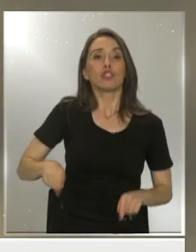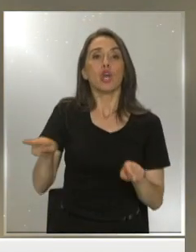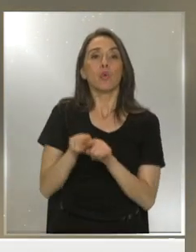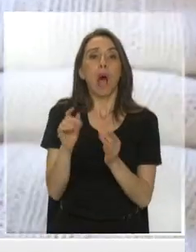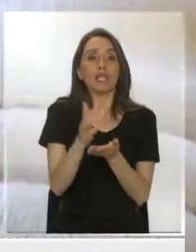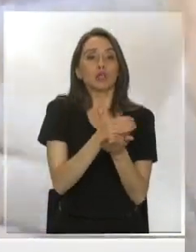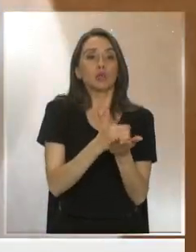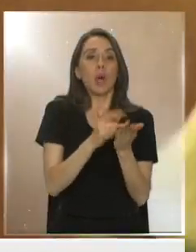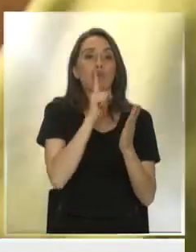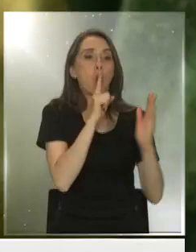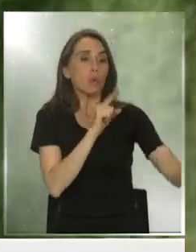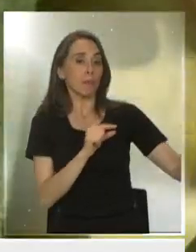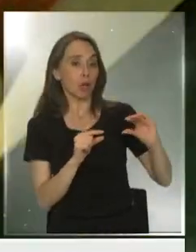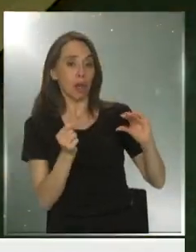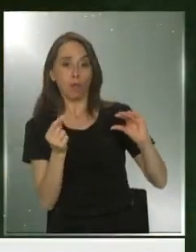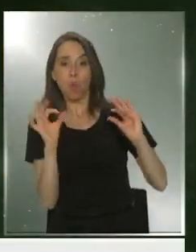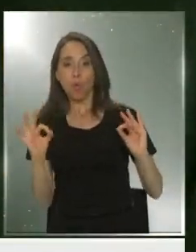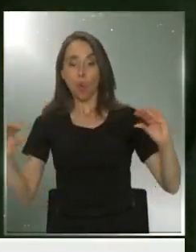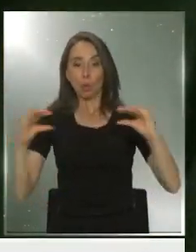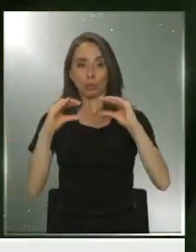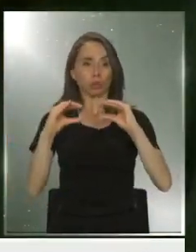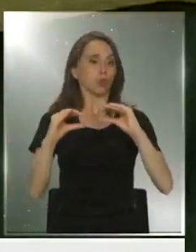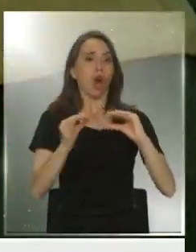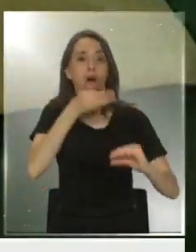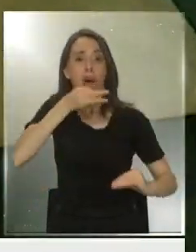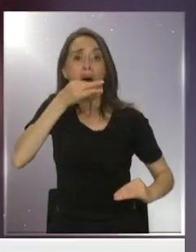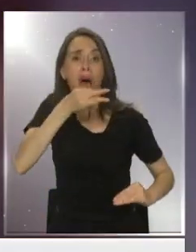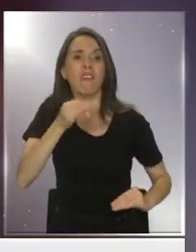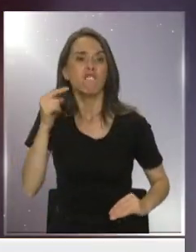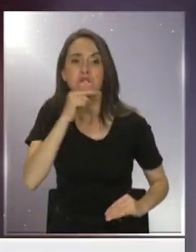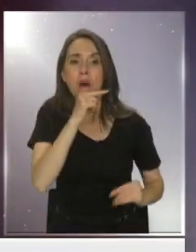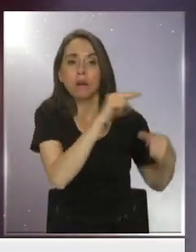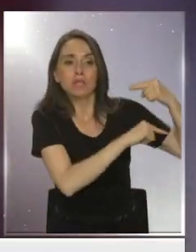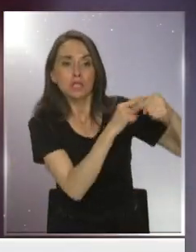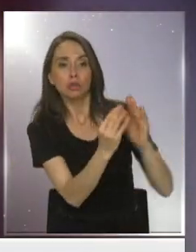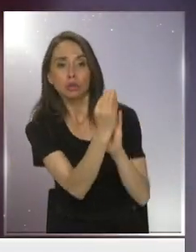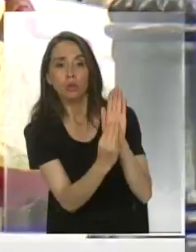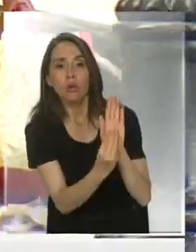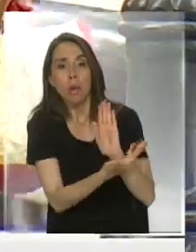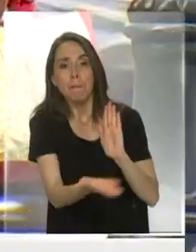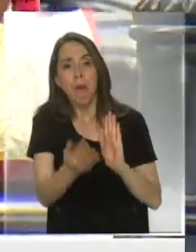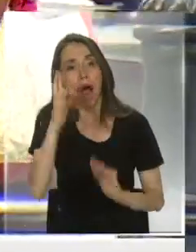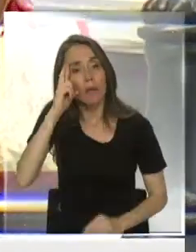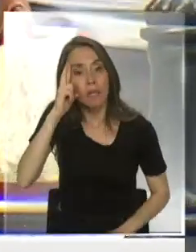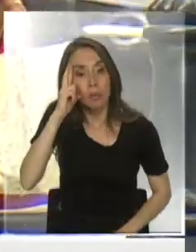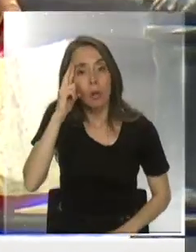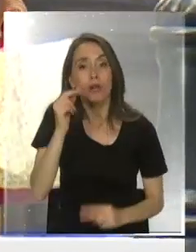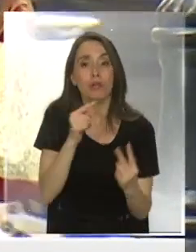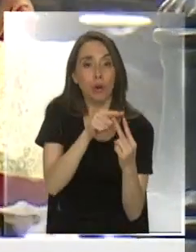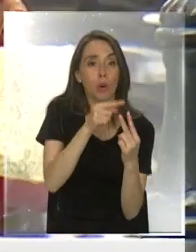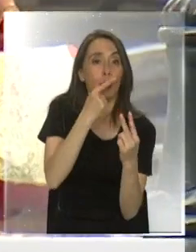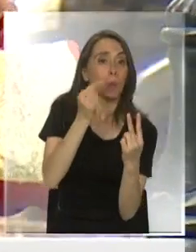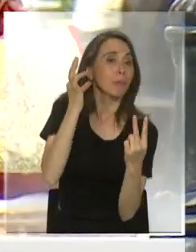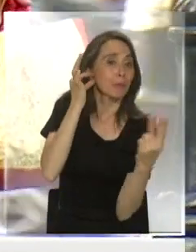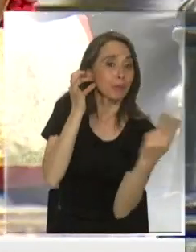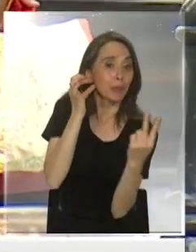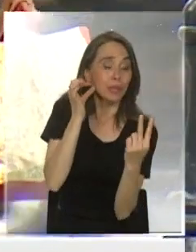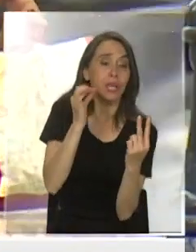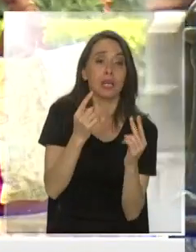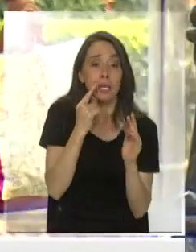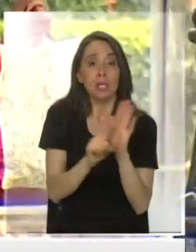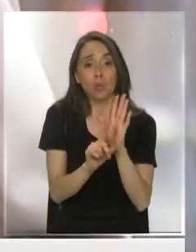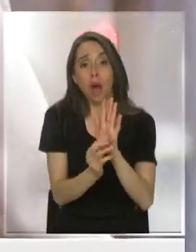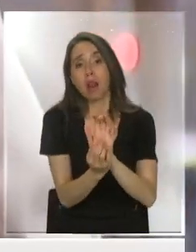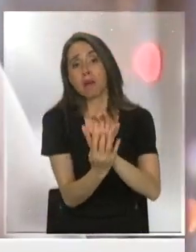sueldos. Claramente, eso es historia y ahora solo un mal recuerdo. El presente de Juana y Pedro, que representa a miles de